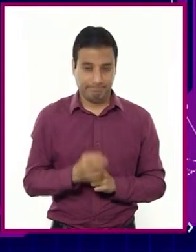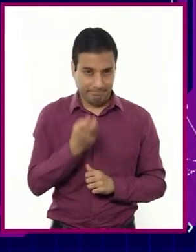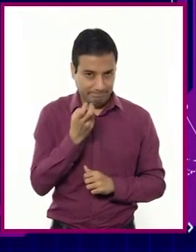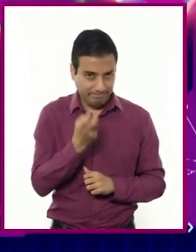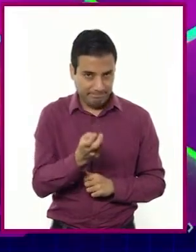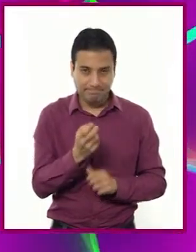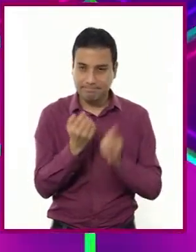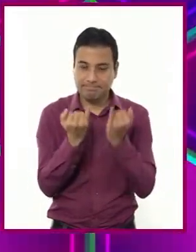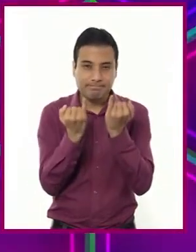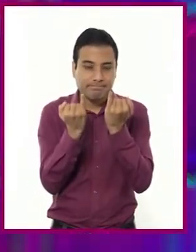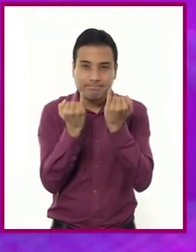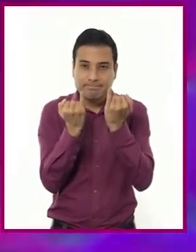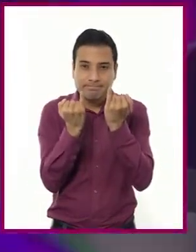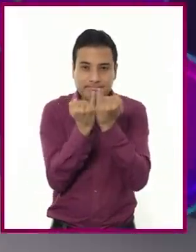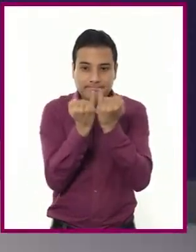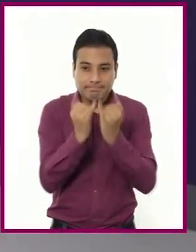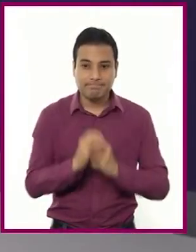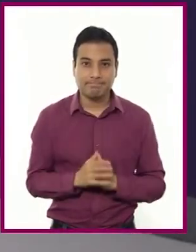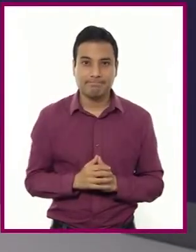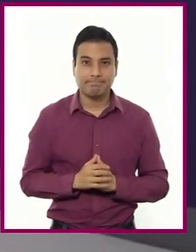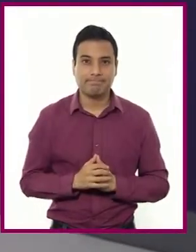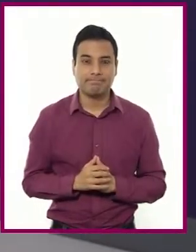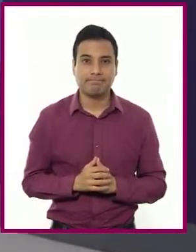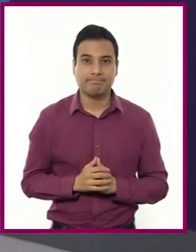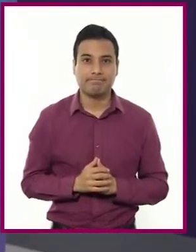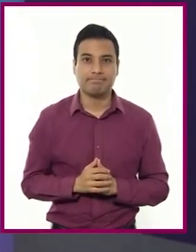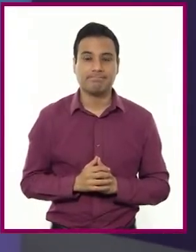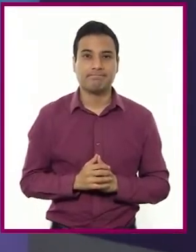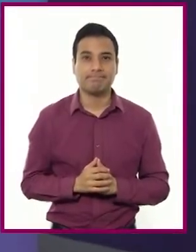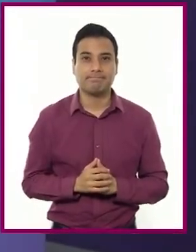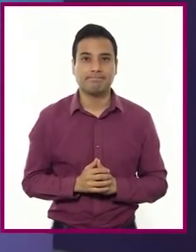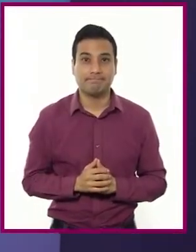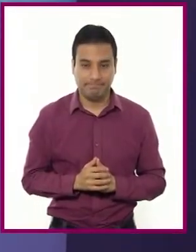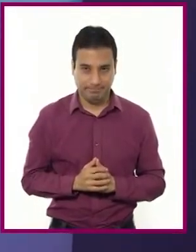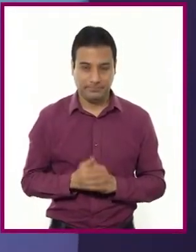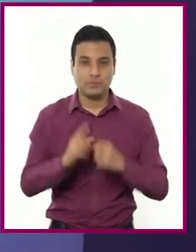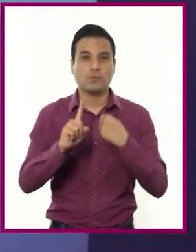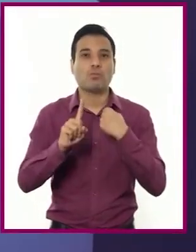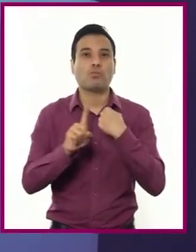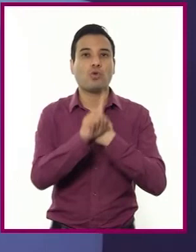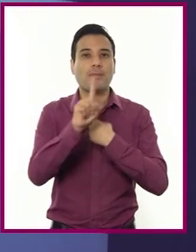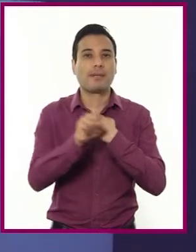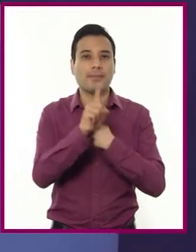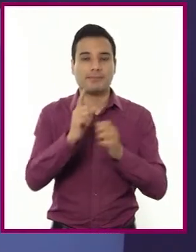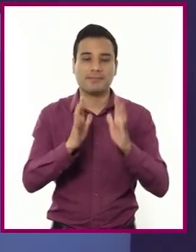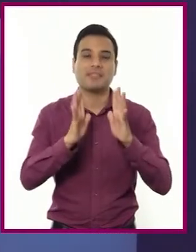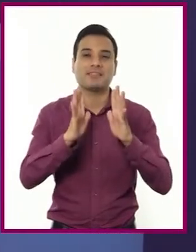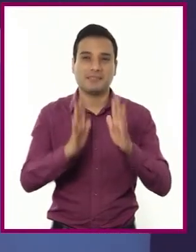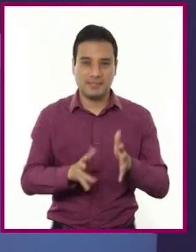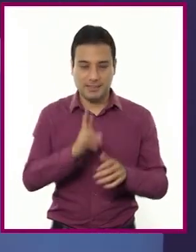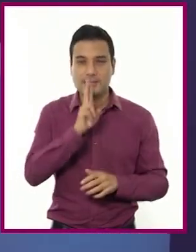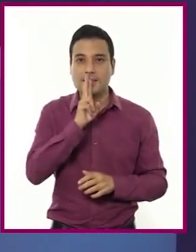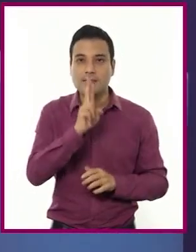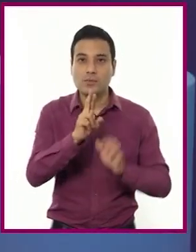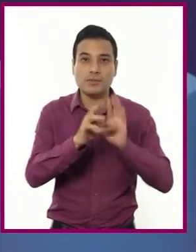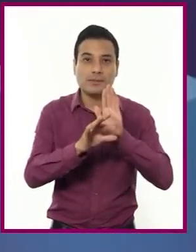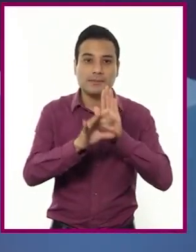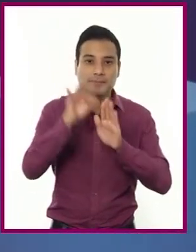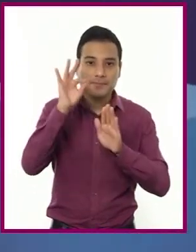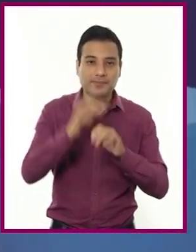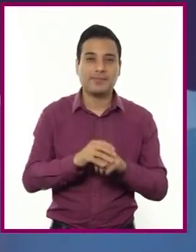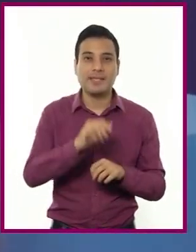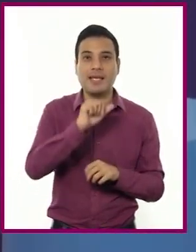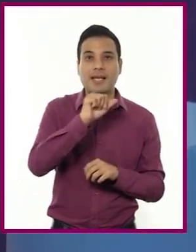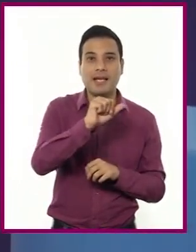iguales. Es así como terminamos un problema más, utilizando ecuaciones de la forma ax